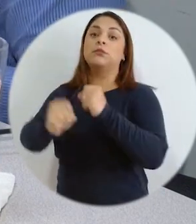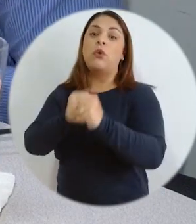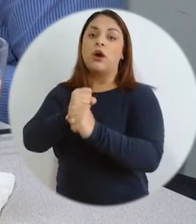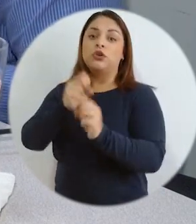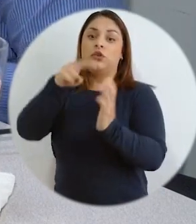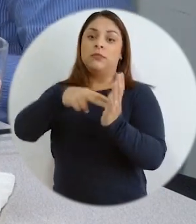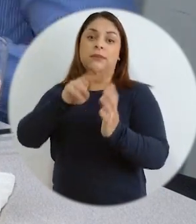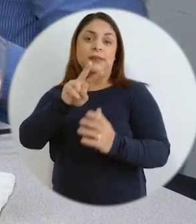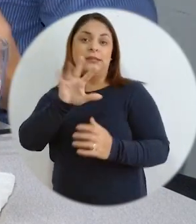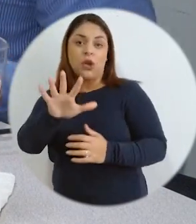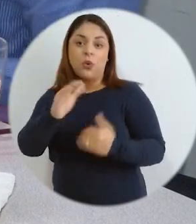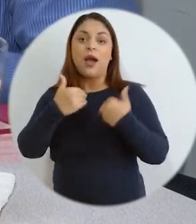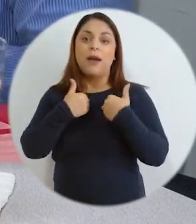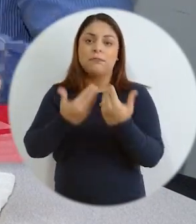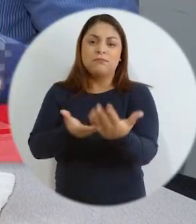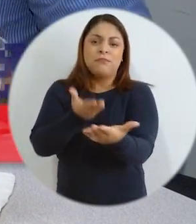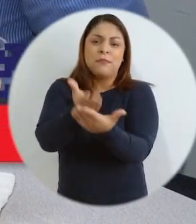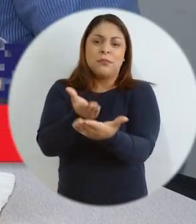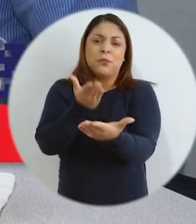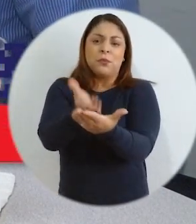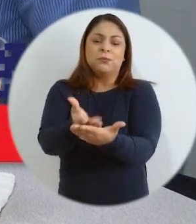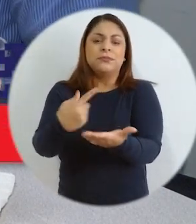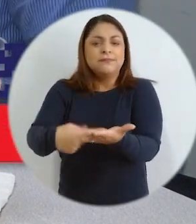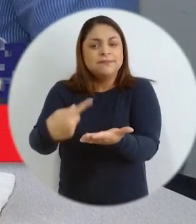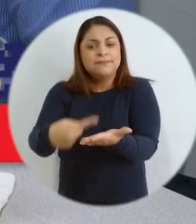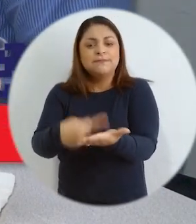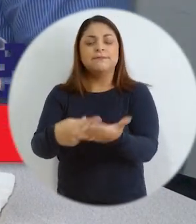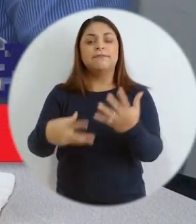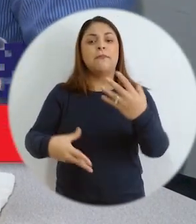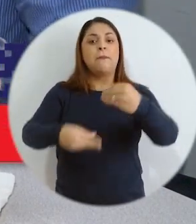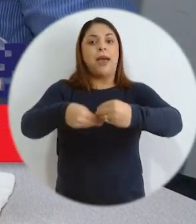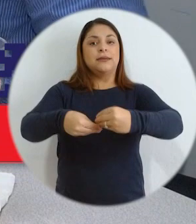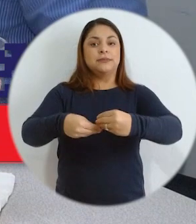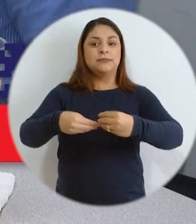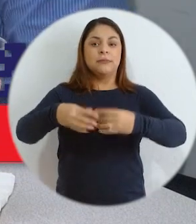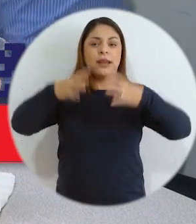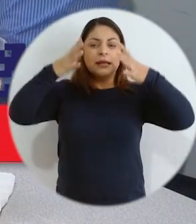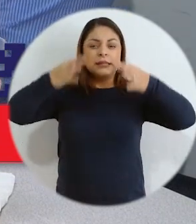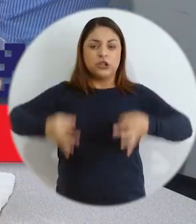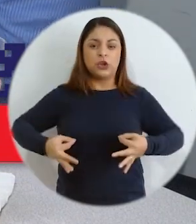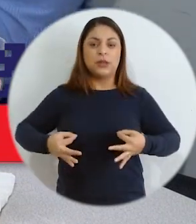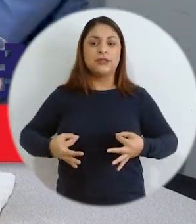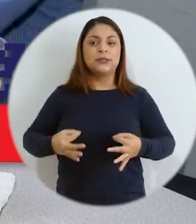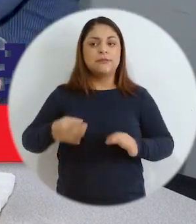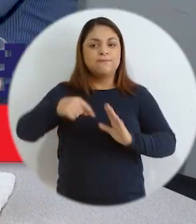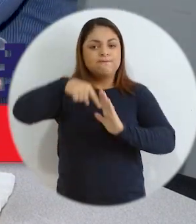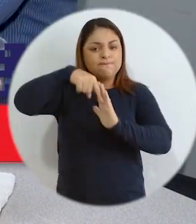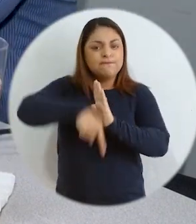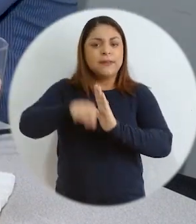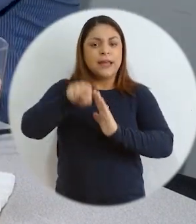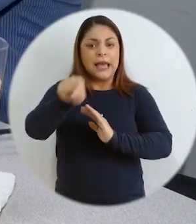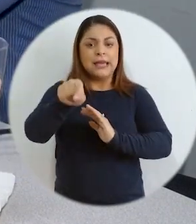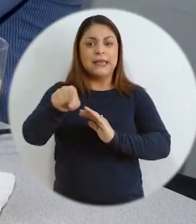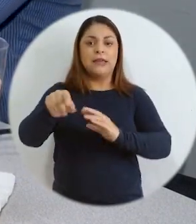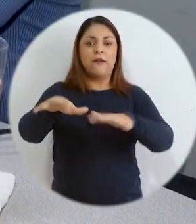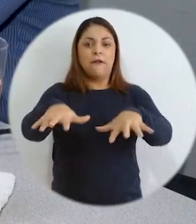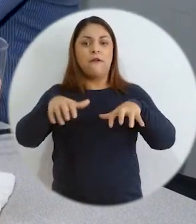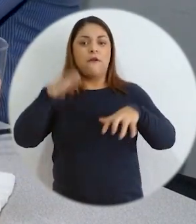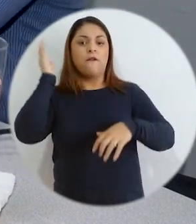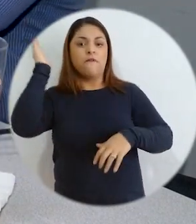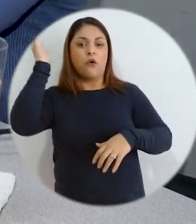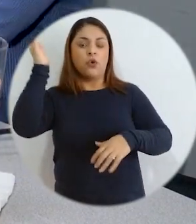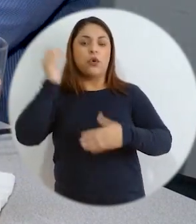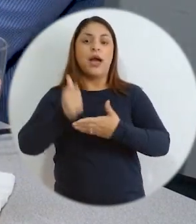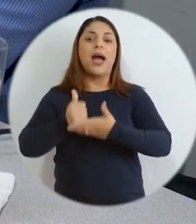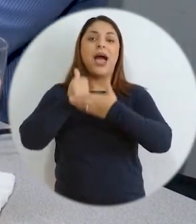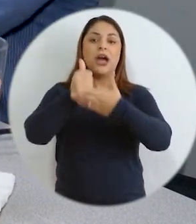2025 con estas propuestas, con estas iniciativas ya más amalgamadas, más discutidas, para que se tomen decisiones justamente en